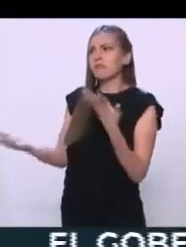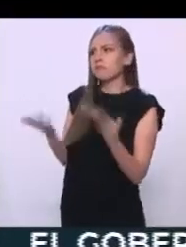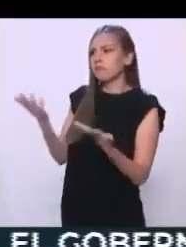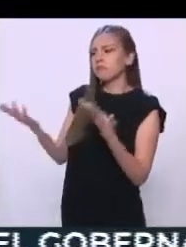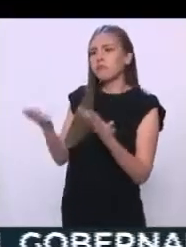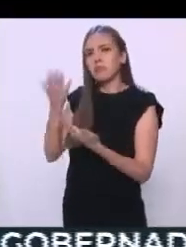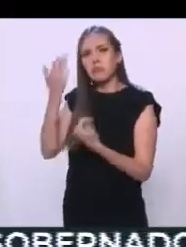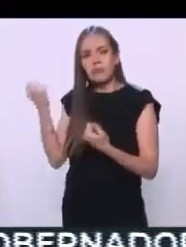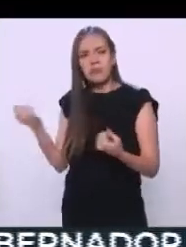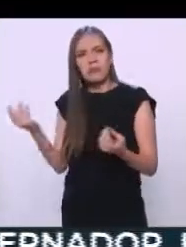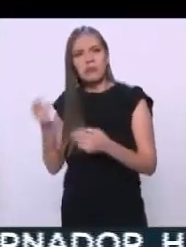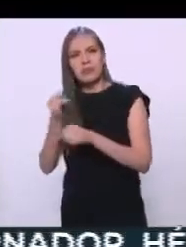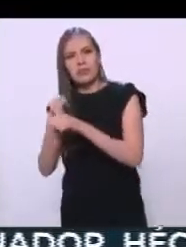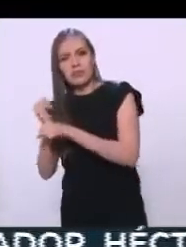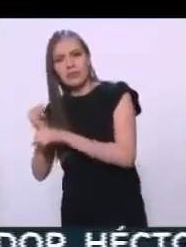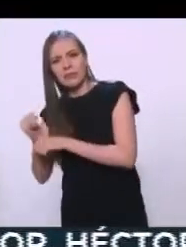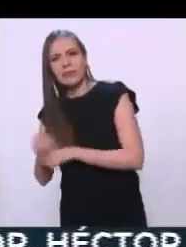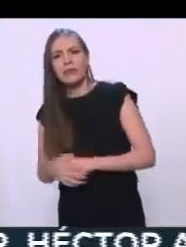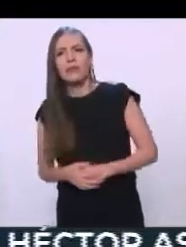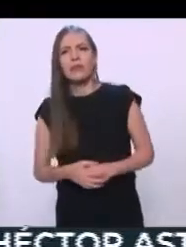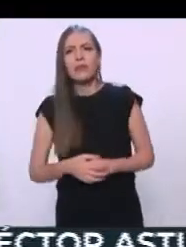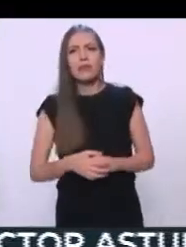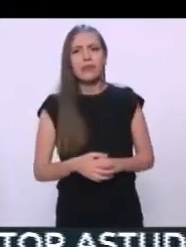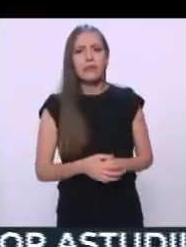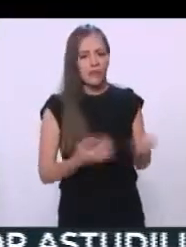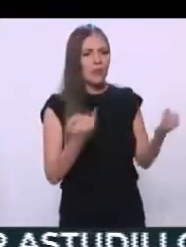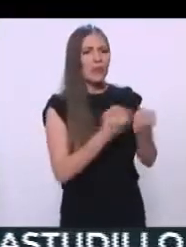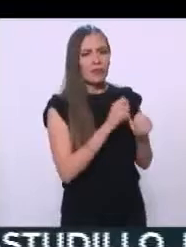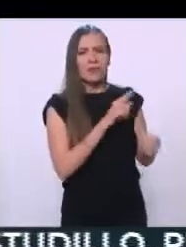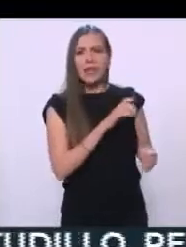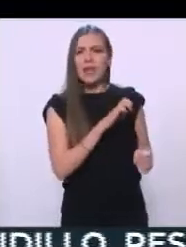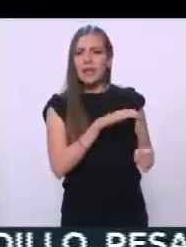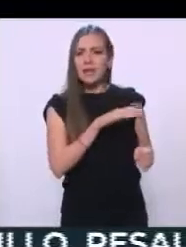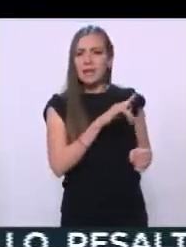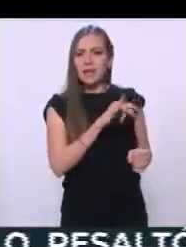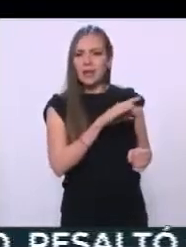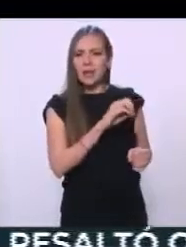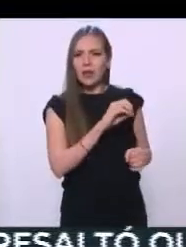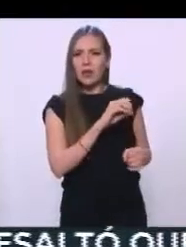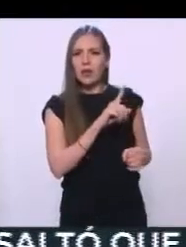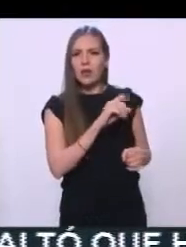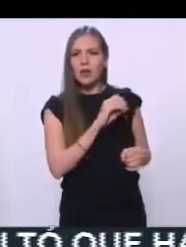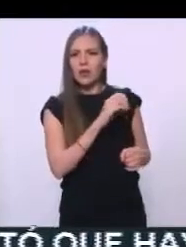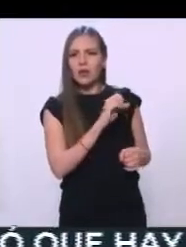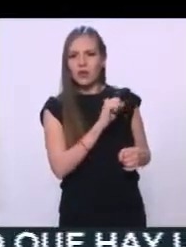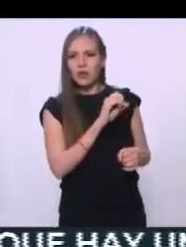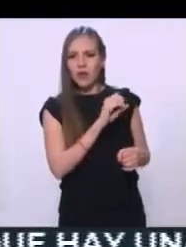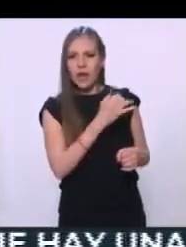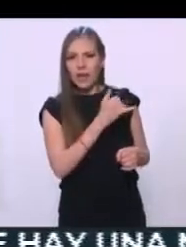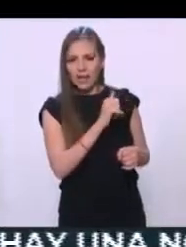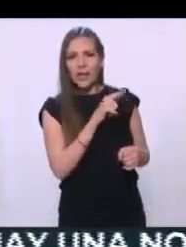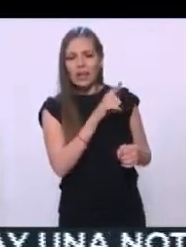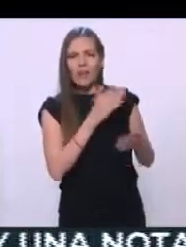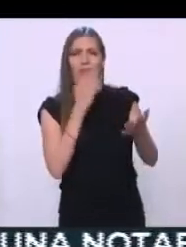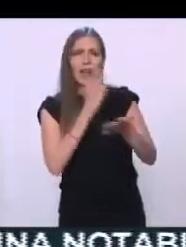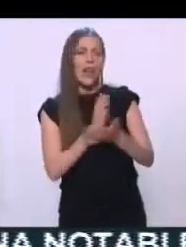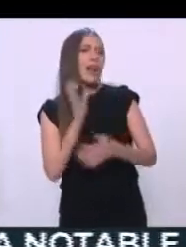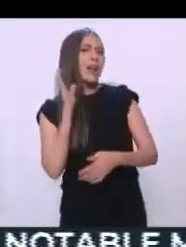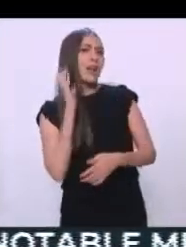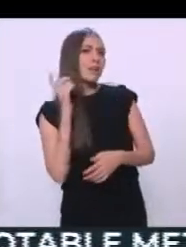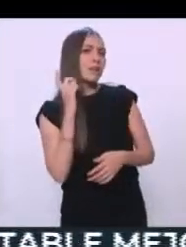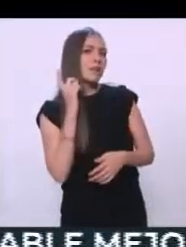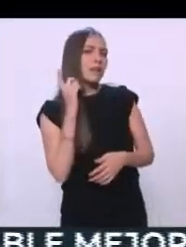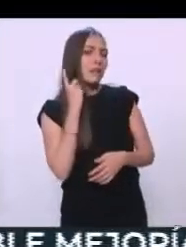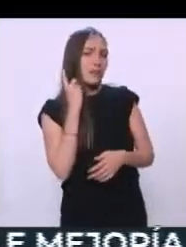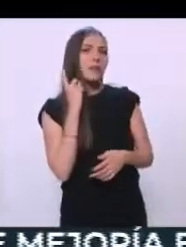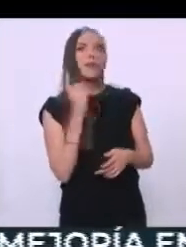la investigación. Y por el que todavía imputaron a Emilio Lozoya en 2014. Bueno, no imputaron, sino que fue a comparecer a la Cámara de Diputados en